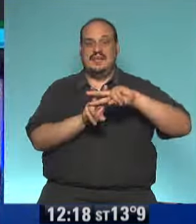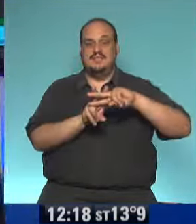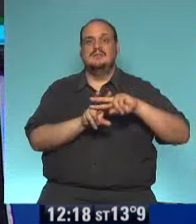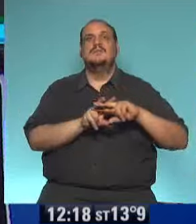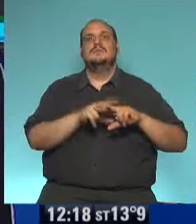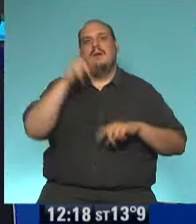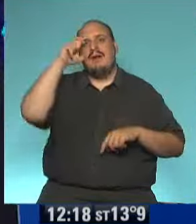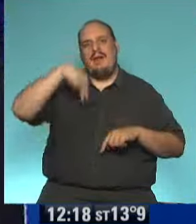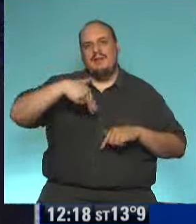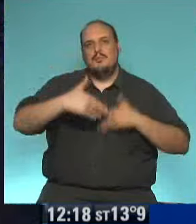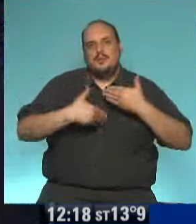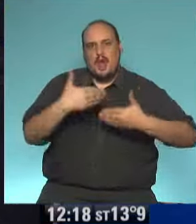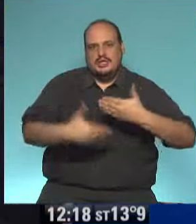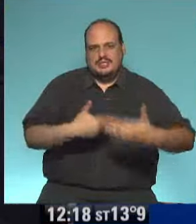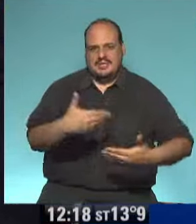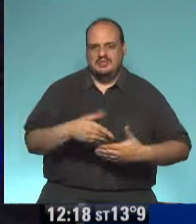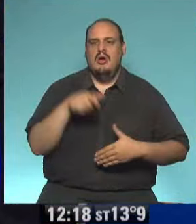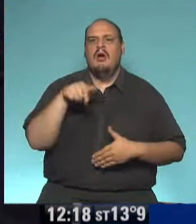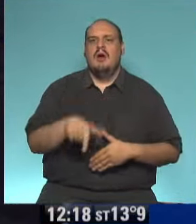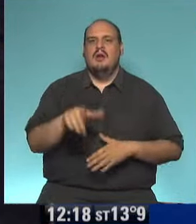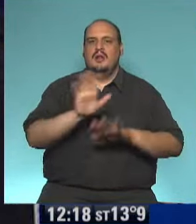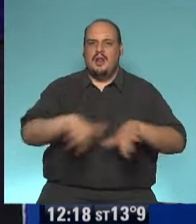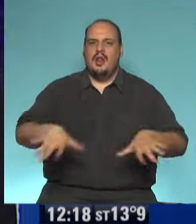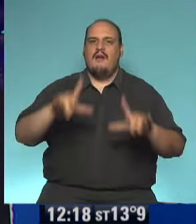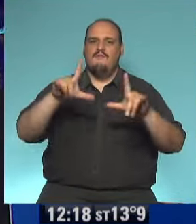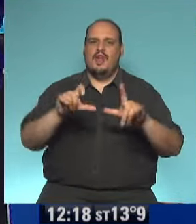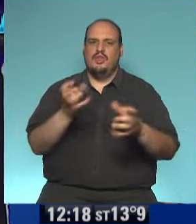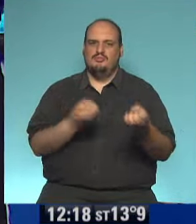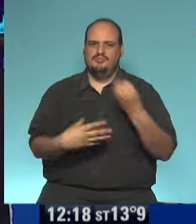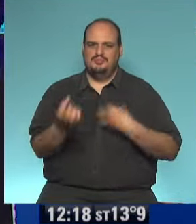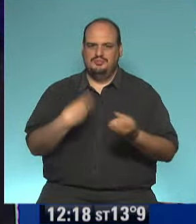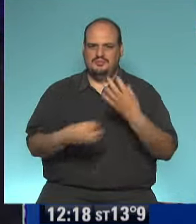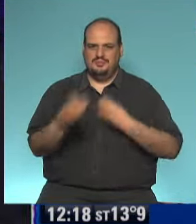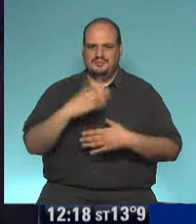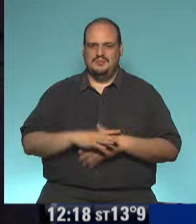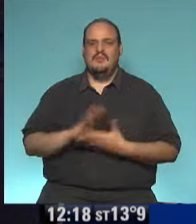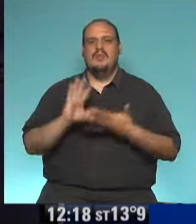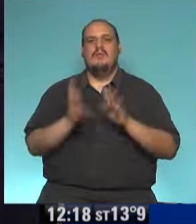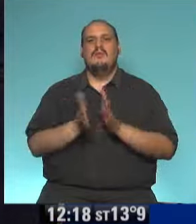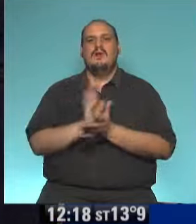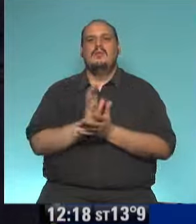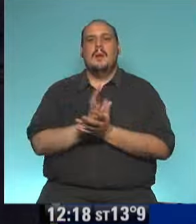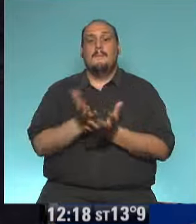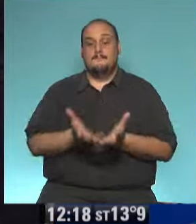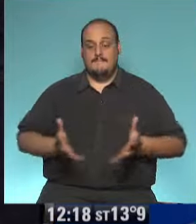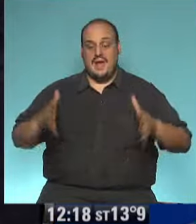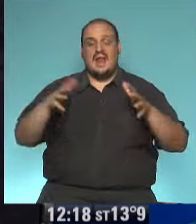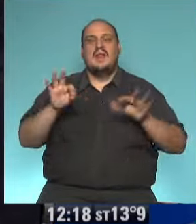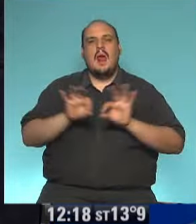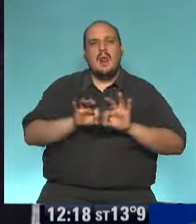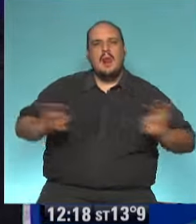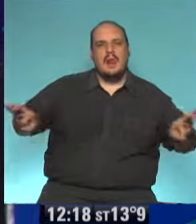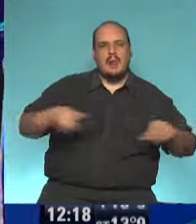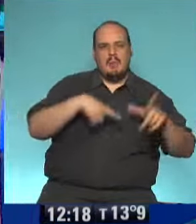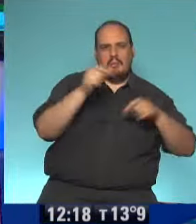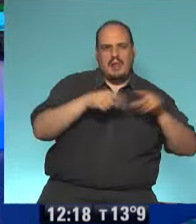en proceso. Y ahí estuvieron mandando los chicos y las chicas algunas fotos. Buenísimo. Sí, con una especie de panera hecha con juncos. Exacto. Entonces